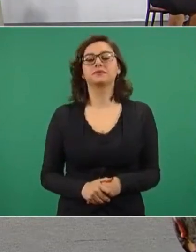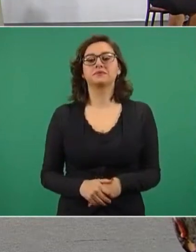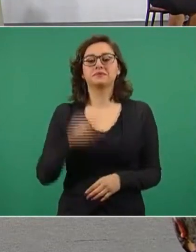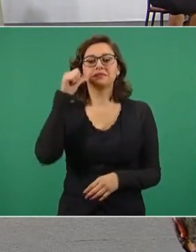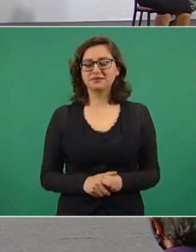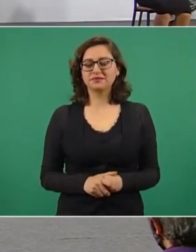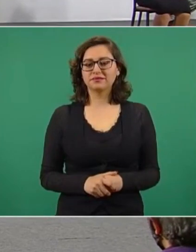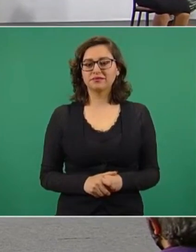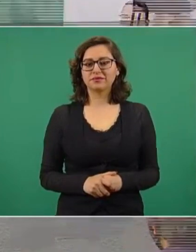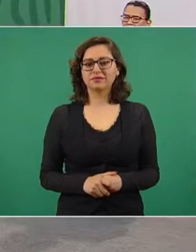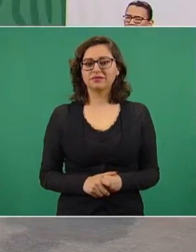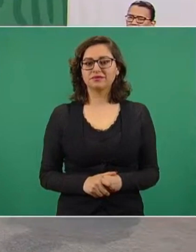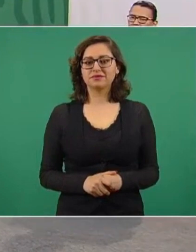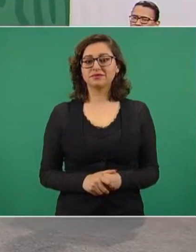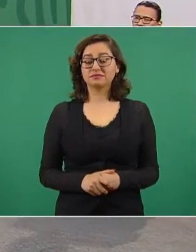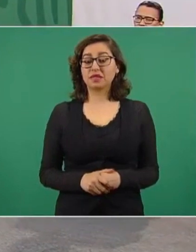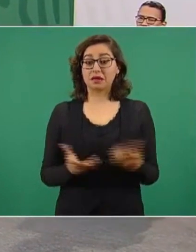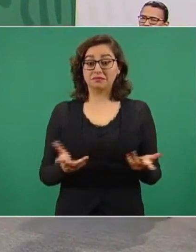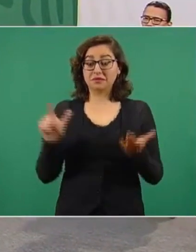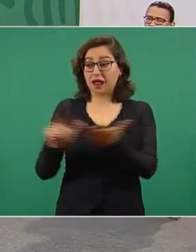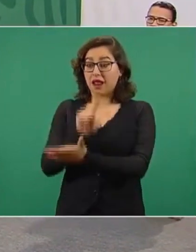amparando. Y todavía no se aprueba la ley.